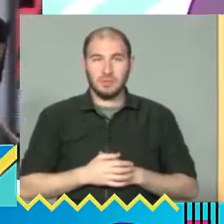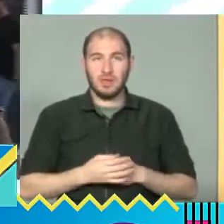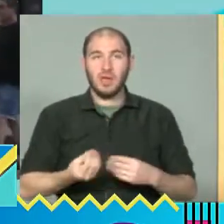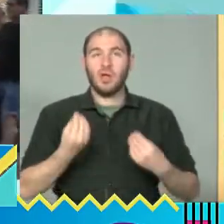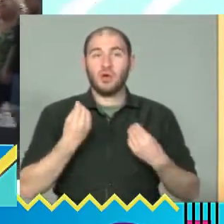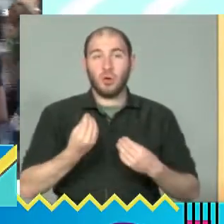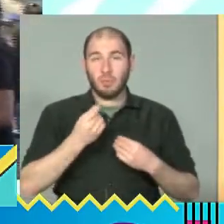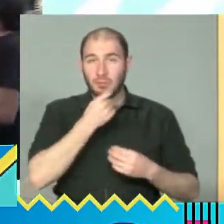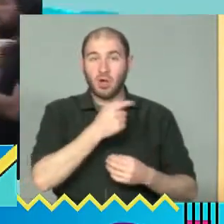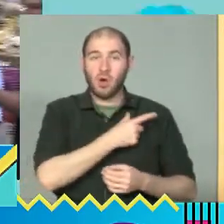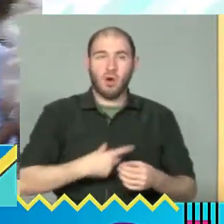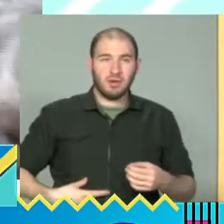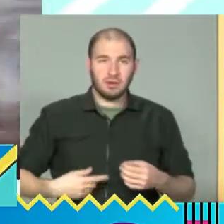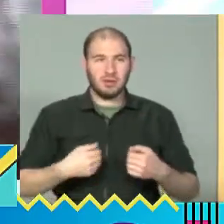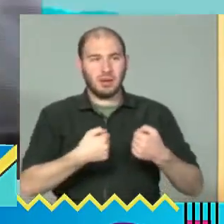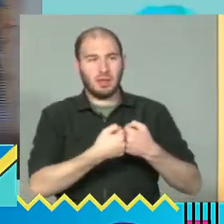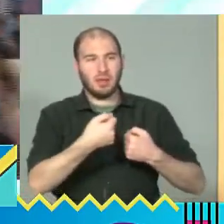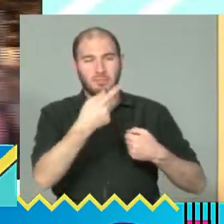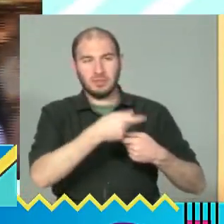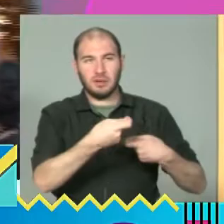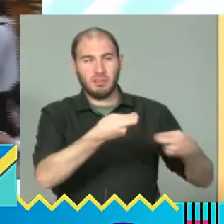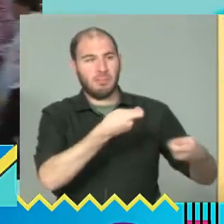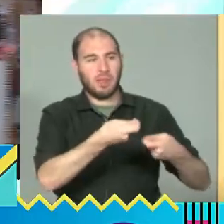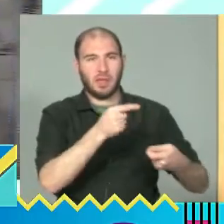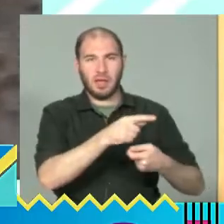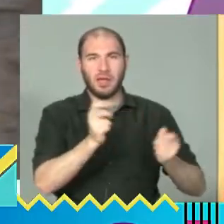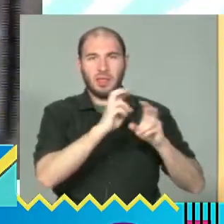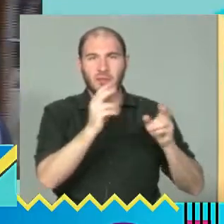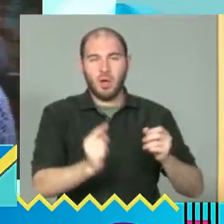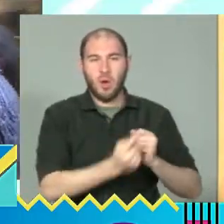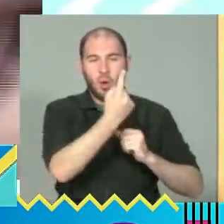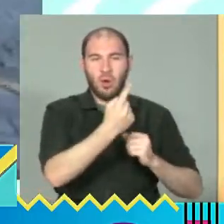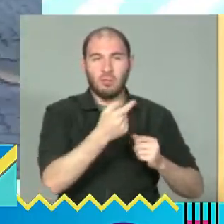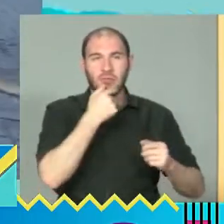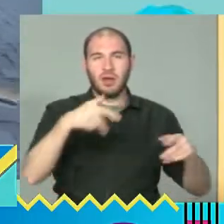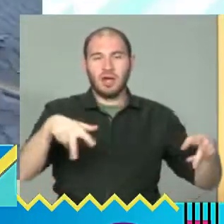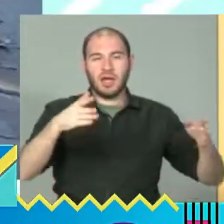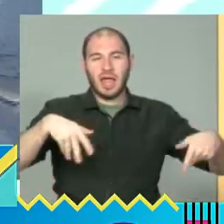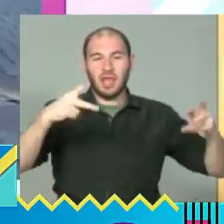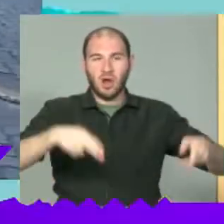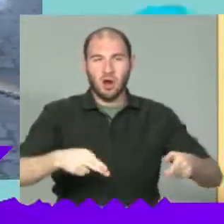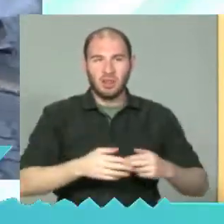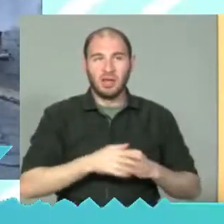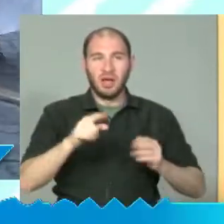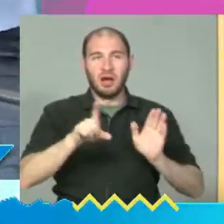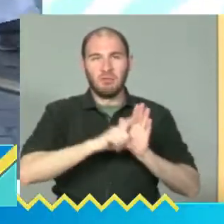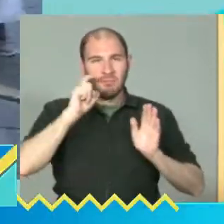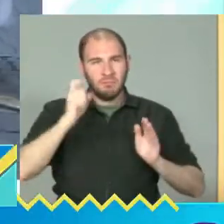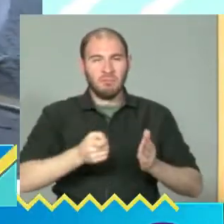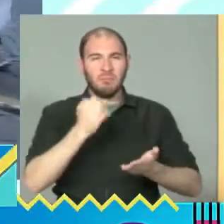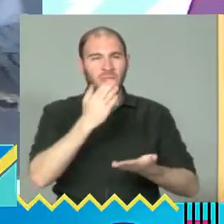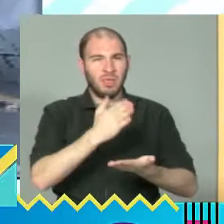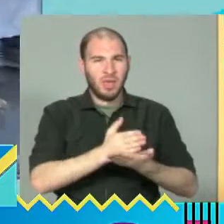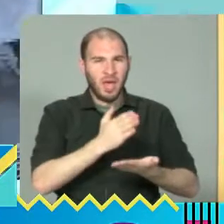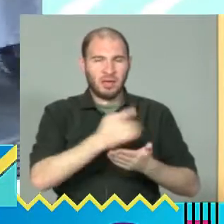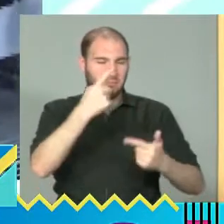haces vos, estando en el gobierno, por ahí a negociar con gente que te maneja aspectos monopólicos de cortarte calles, que además es una violación de derechos,